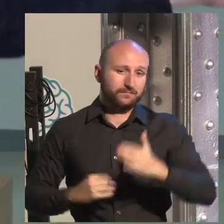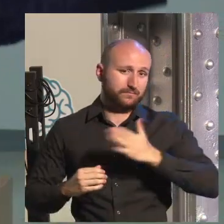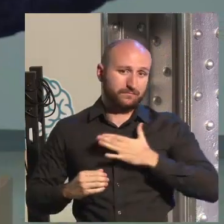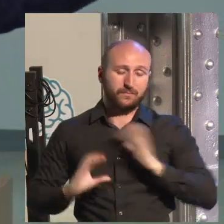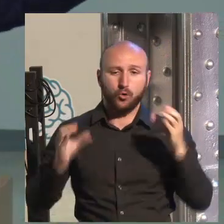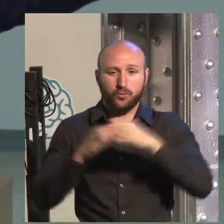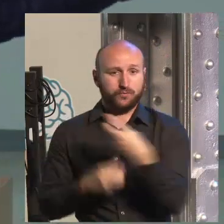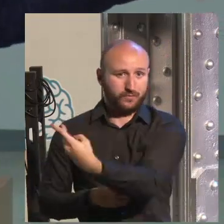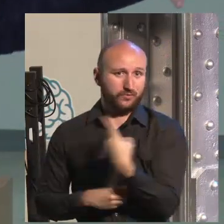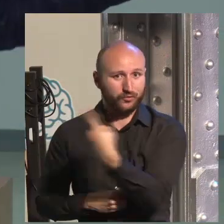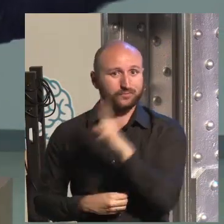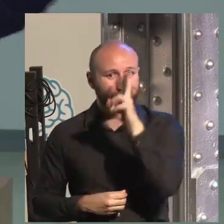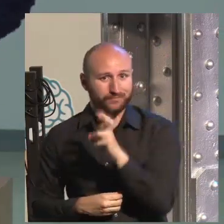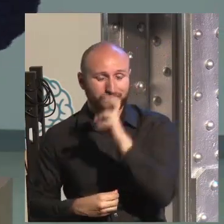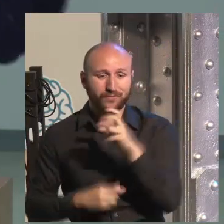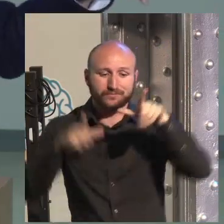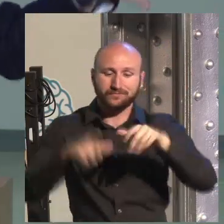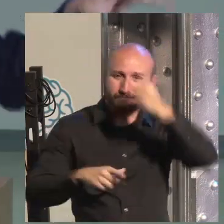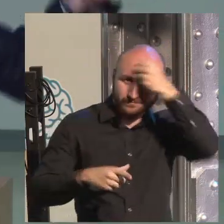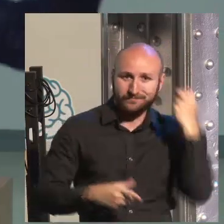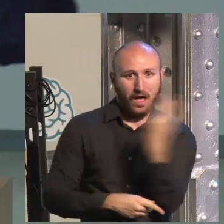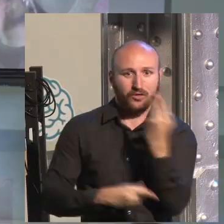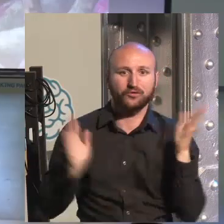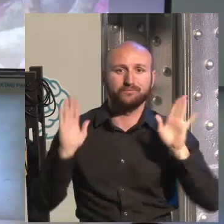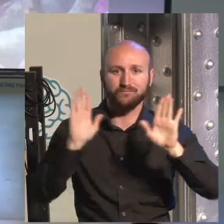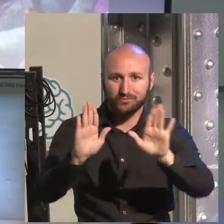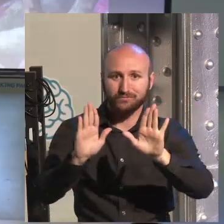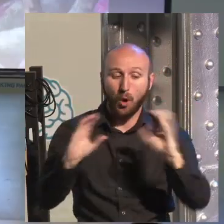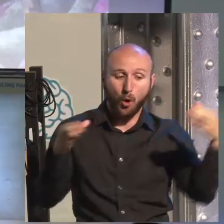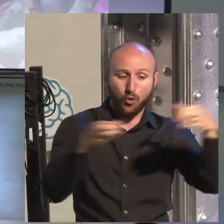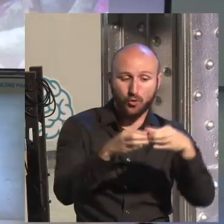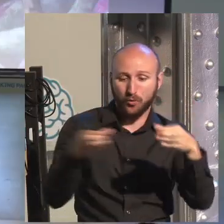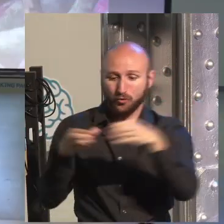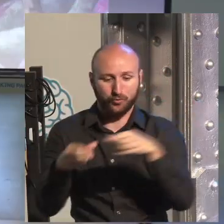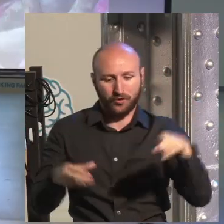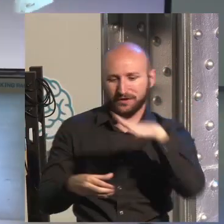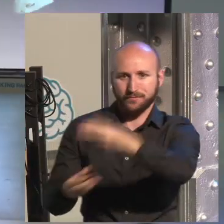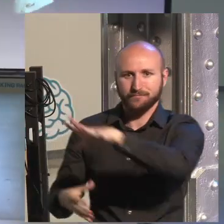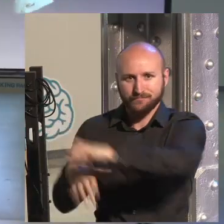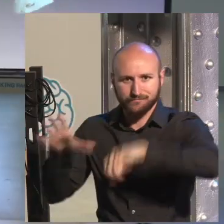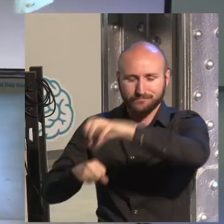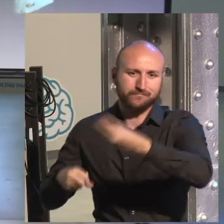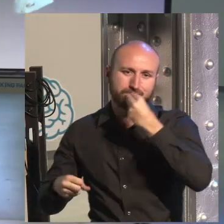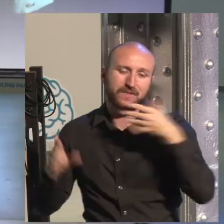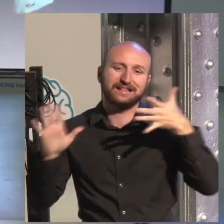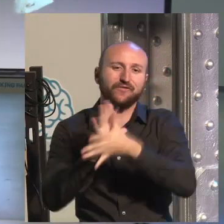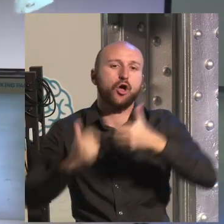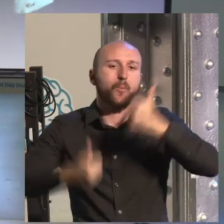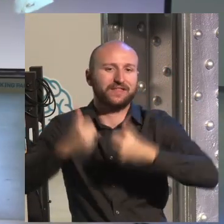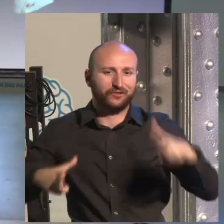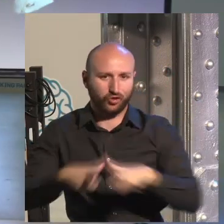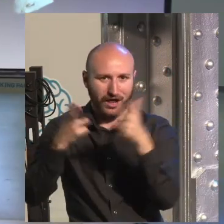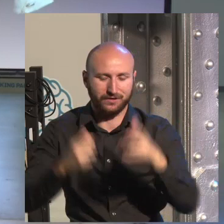dos. Aquí en la Sierra de Atapuerca tenemos las dos. Hay un grupo que se come a otro grupo, competencia social.